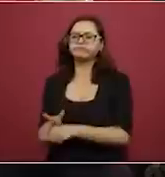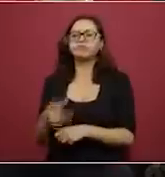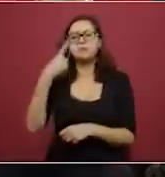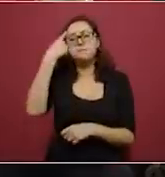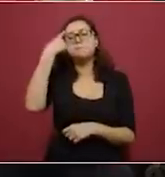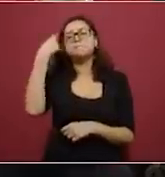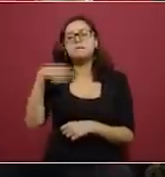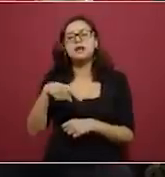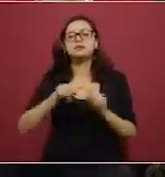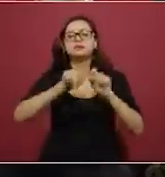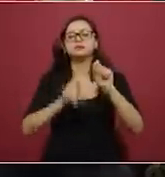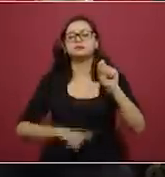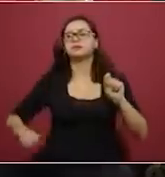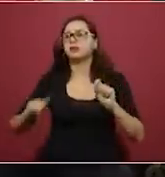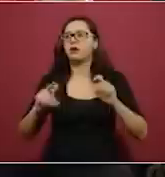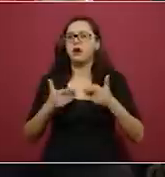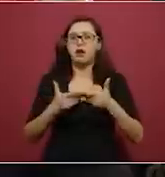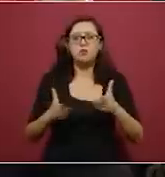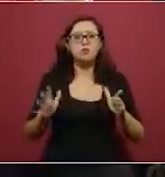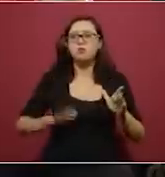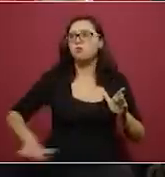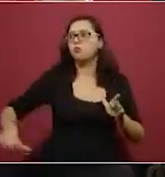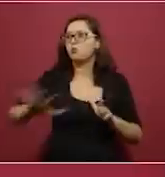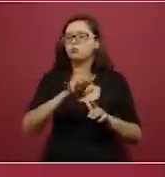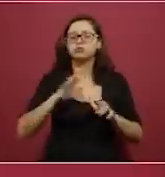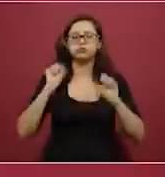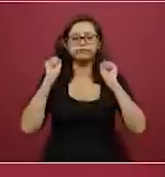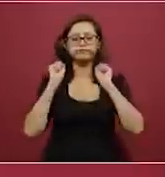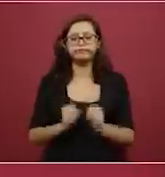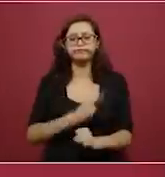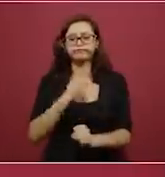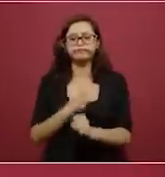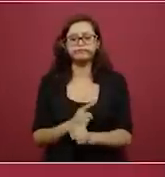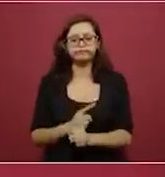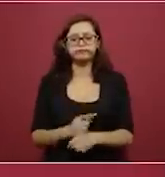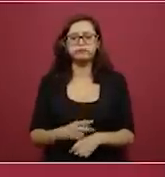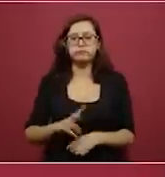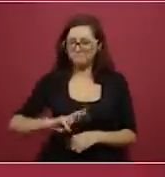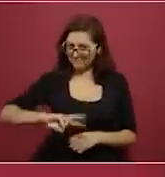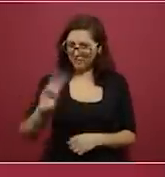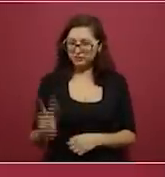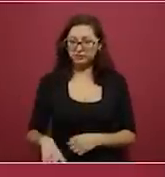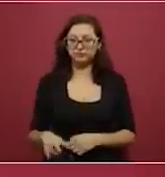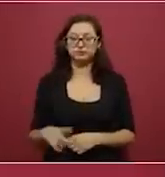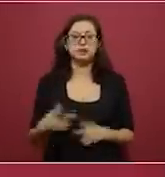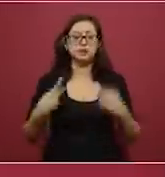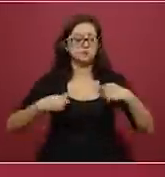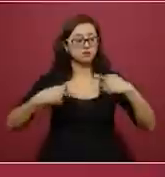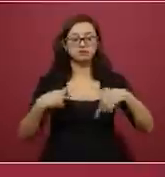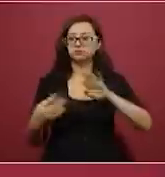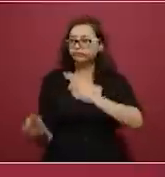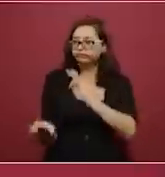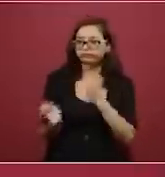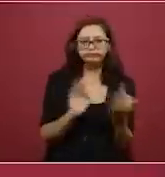pública lo más cercano a donde habita la gente